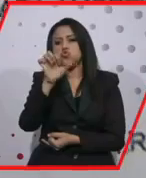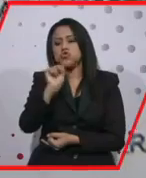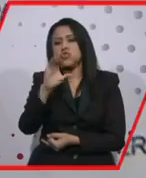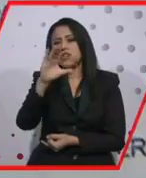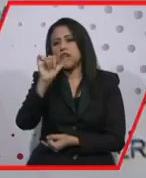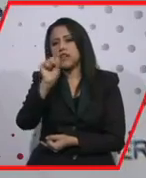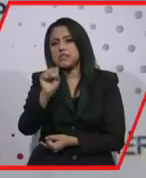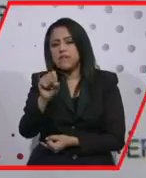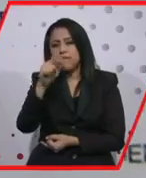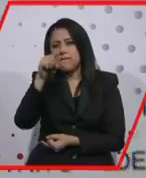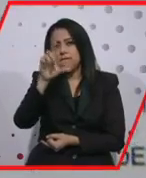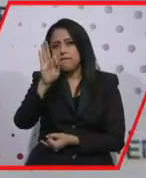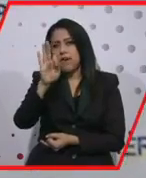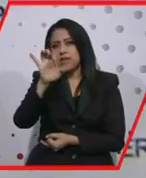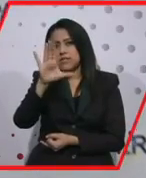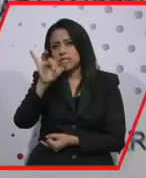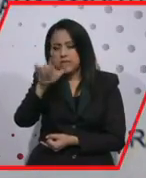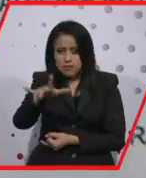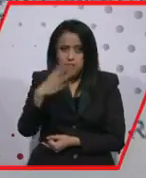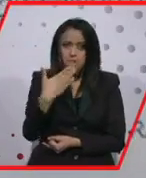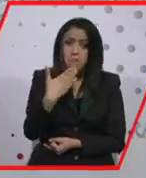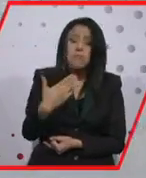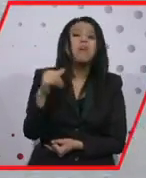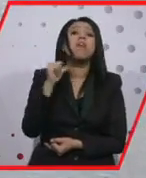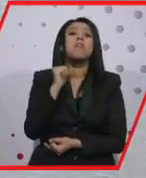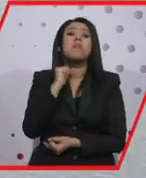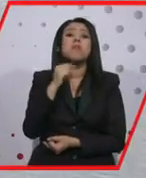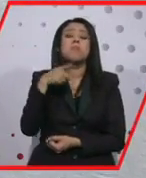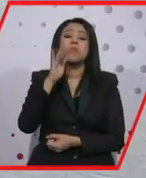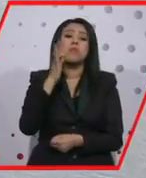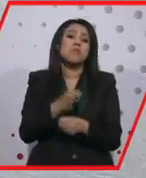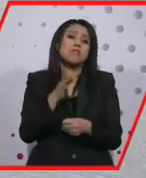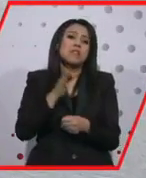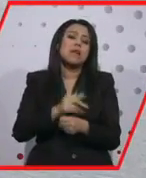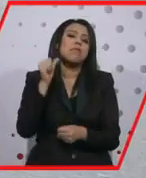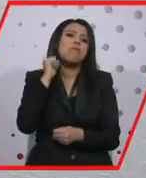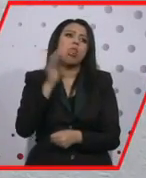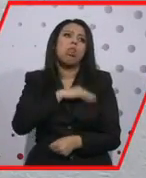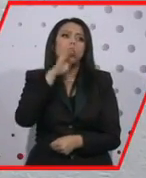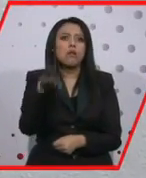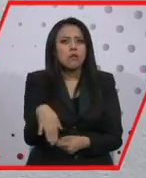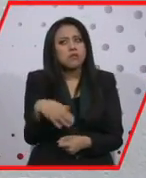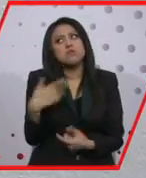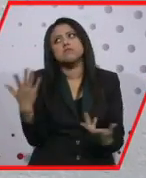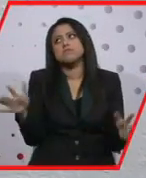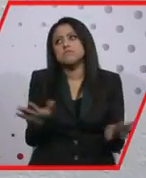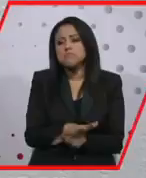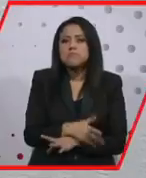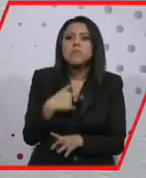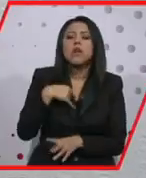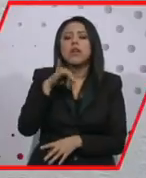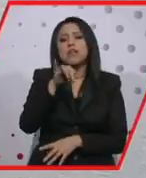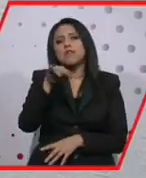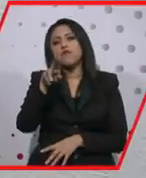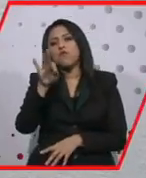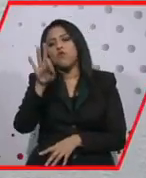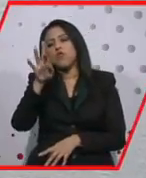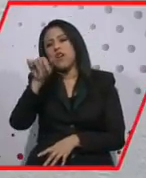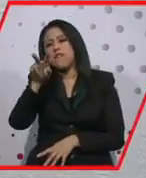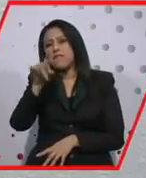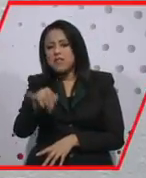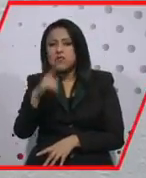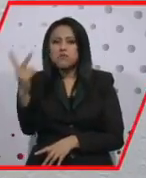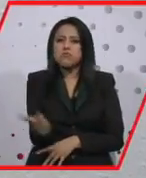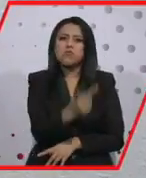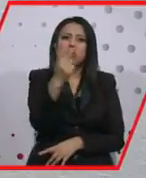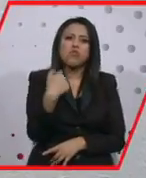que llevaron su caso no ayudaron en nada para esto país en licenciado vuelvo a retomar yo todo voy al infonavit la estuve ahí toda la